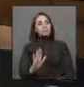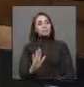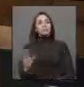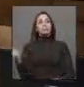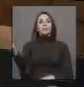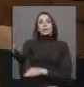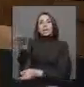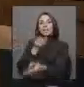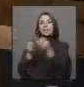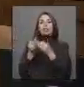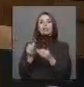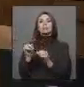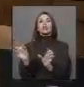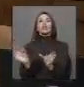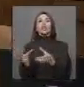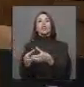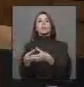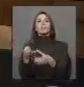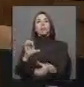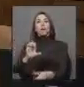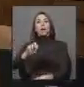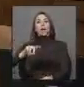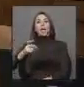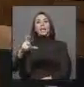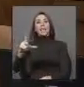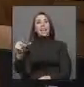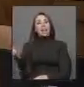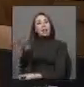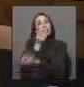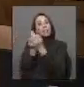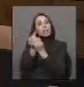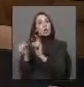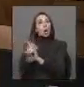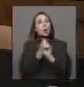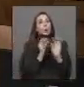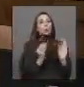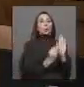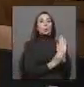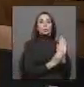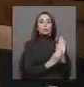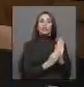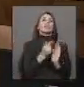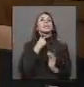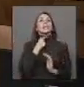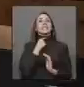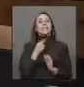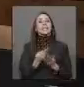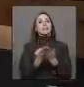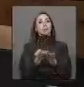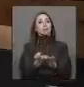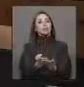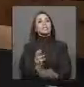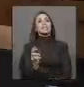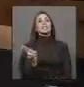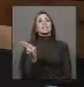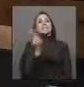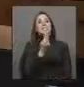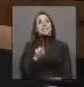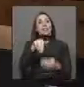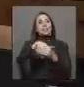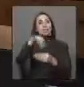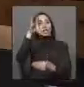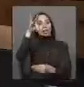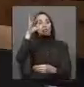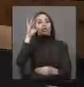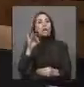de las recomendaciones de la denominada Comisión Engels y por lo tanto proponemos que el servicio electoral sea reconocido como una autonomía